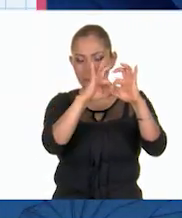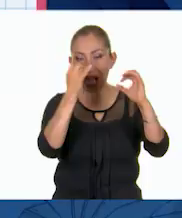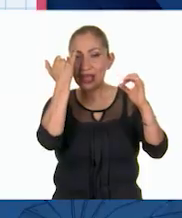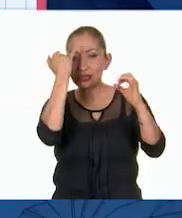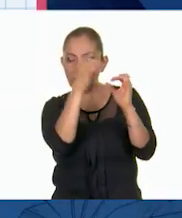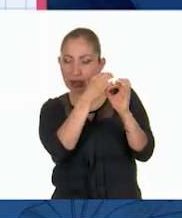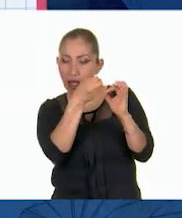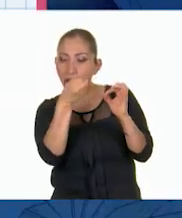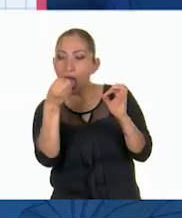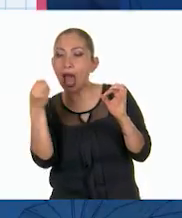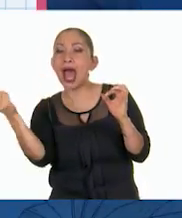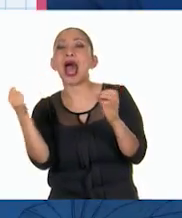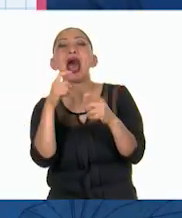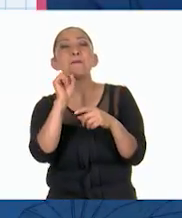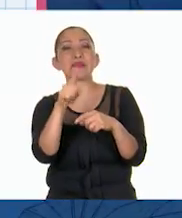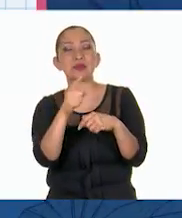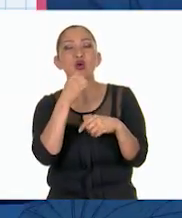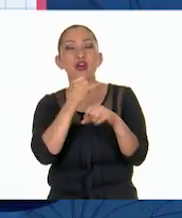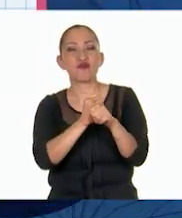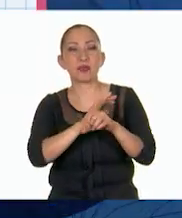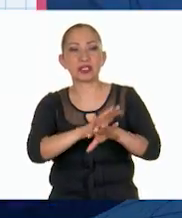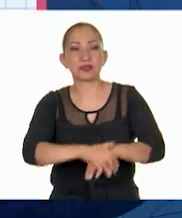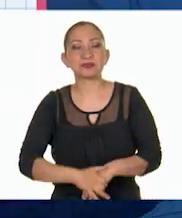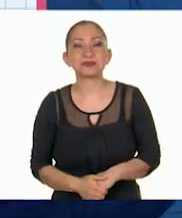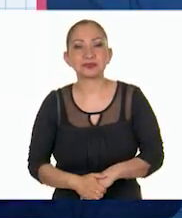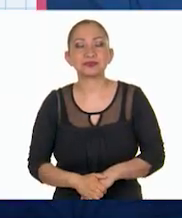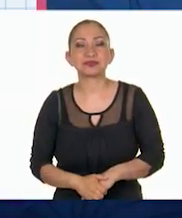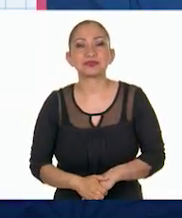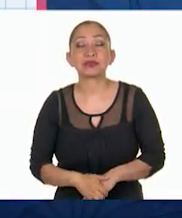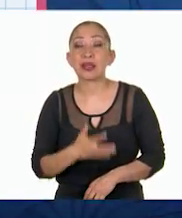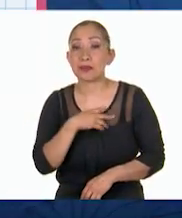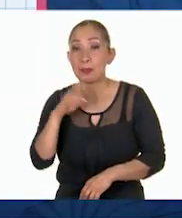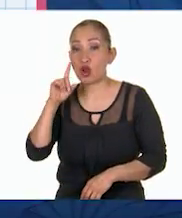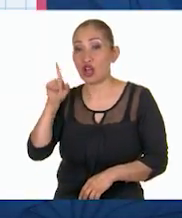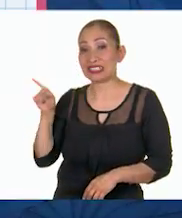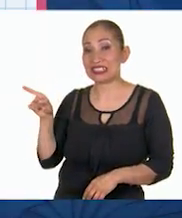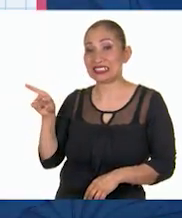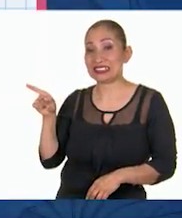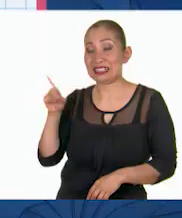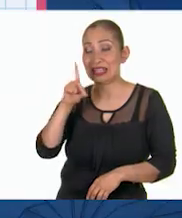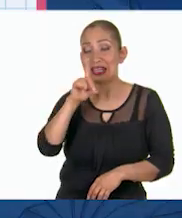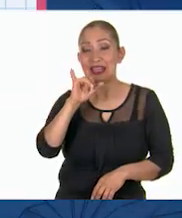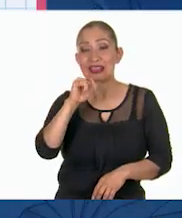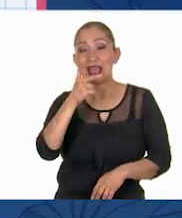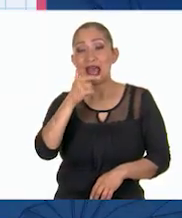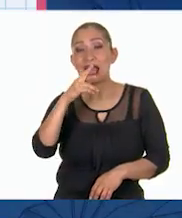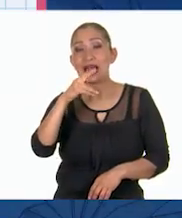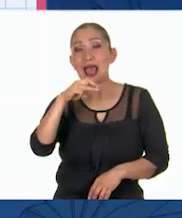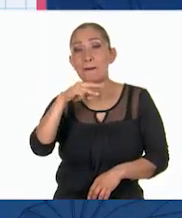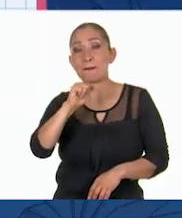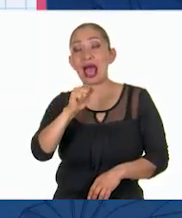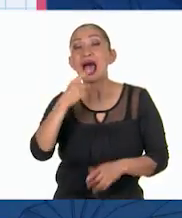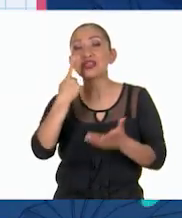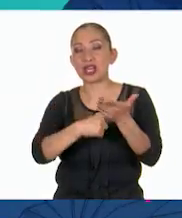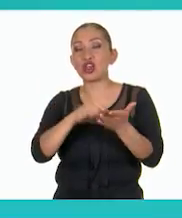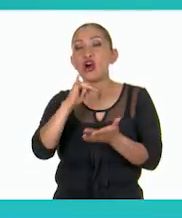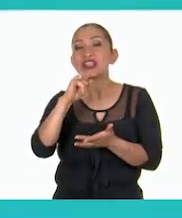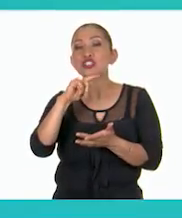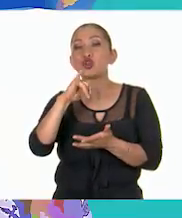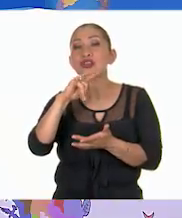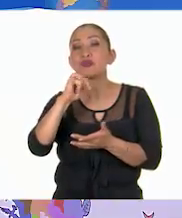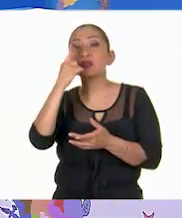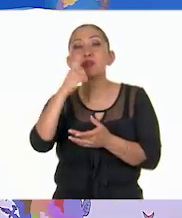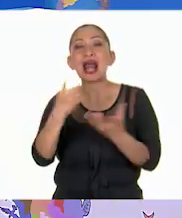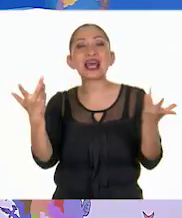idea gráfica del orden de nuestra información. Encontramos esta clase de diagramas, por ejemplo, en los instructivos para